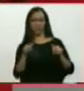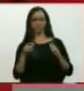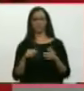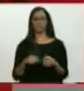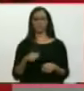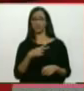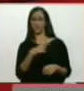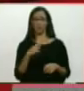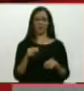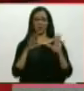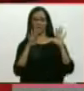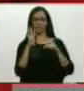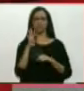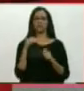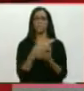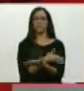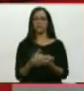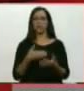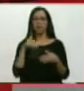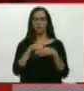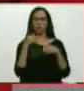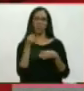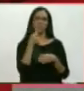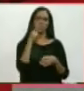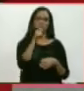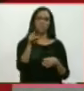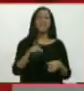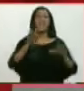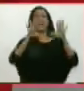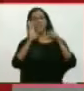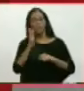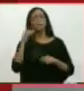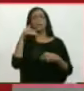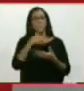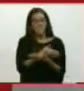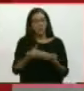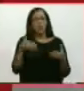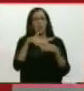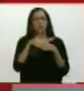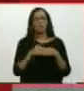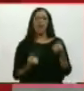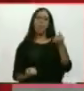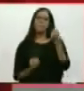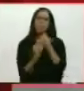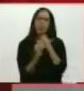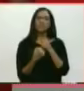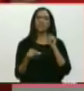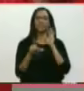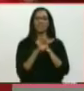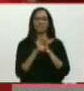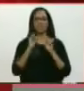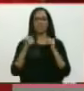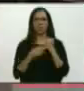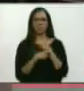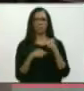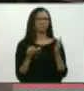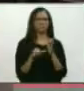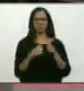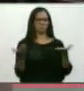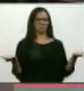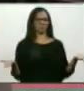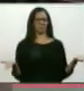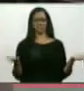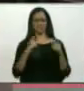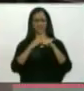con 14 millones de votos, como dicen ustedes. 14 millones de votos respaldan la legalidad de Juan Guaidó. ¿De dónde sacaron esa cifra?